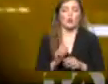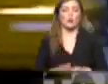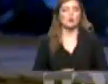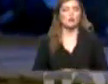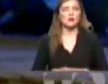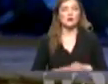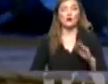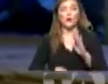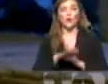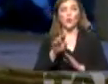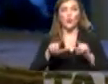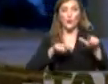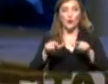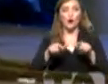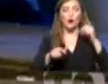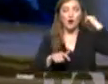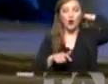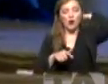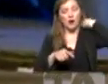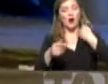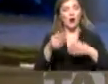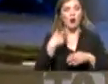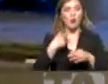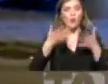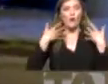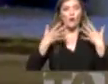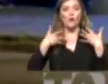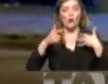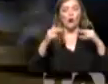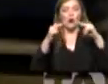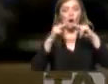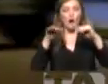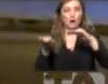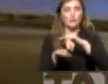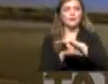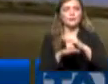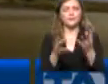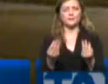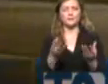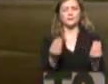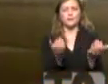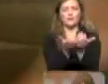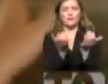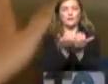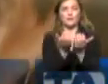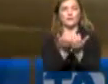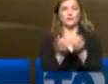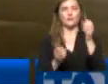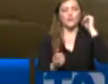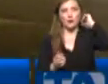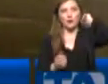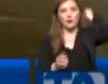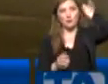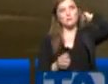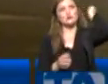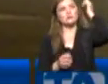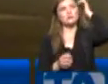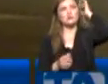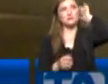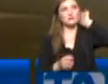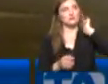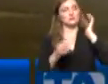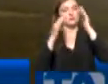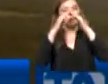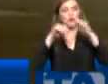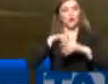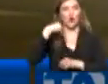repite en la mayoría de esquinas de la ciudad, debajo de un puente, donde hay un cúmulo de basura, o a las afueras de un portal.